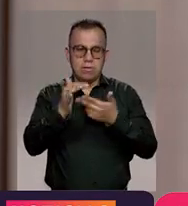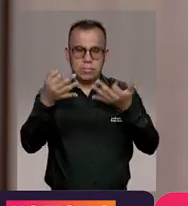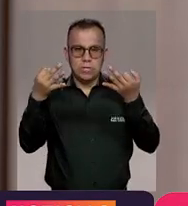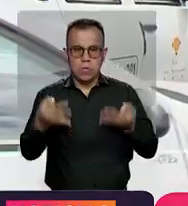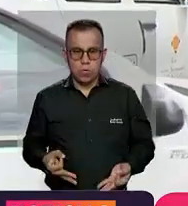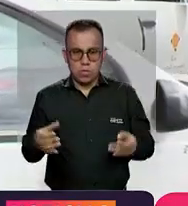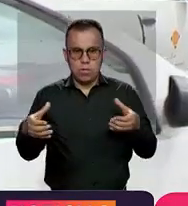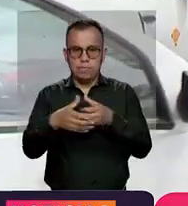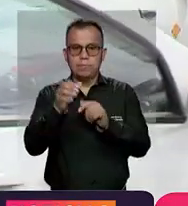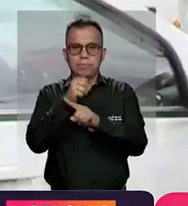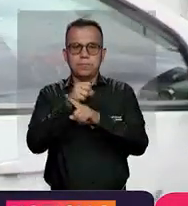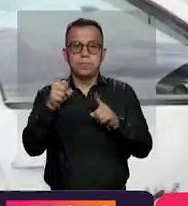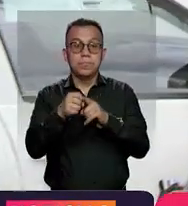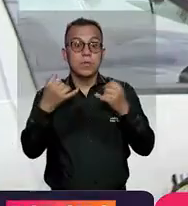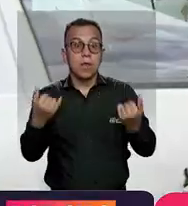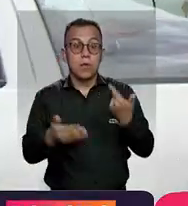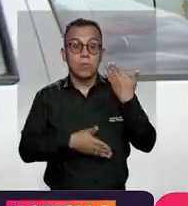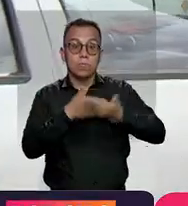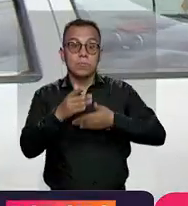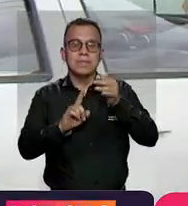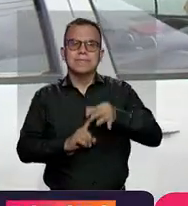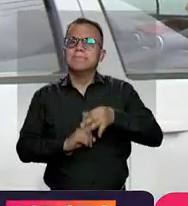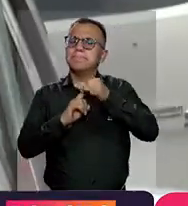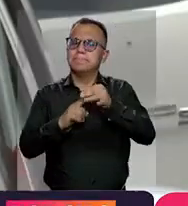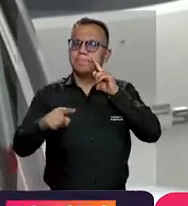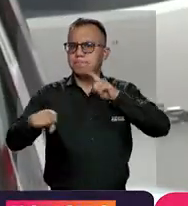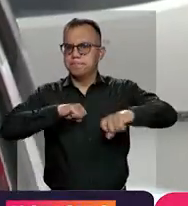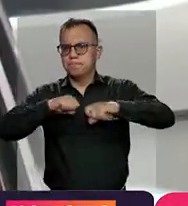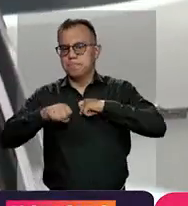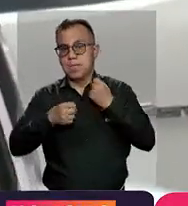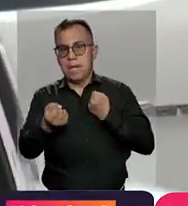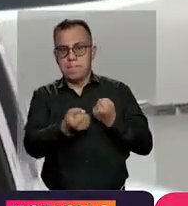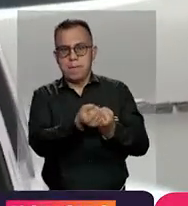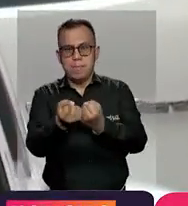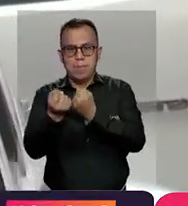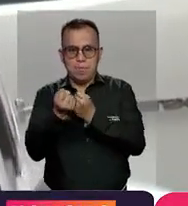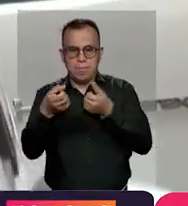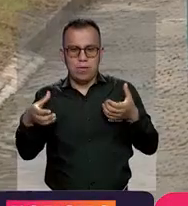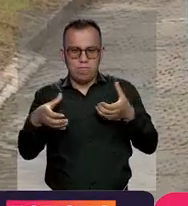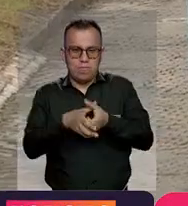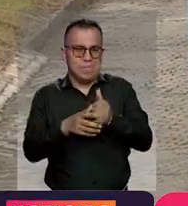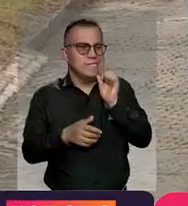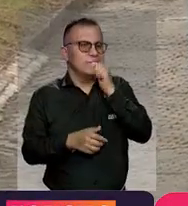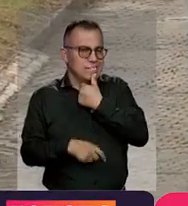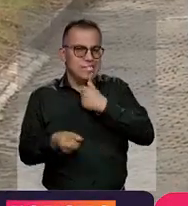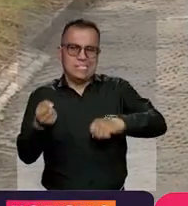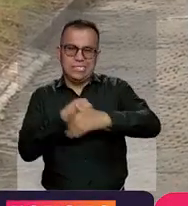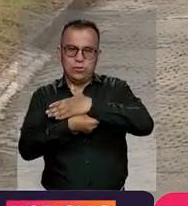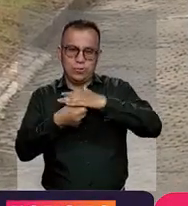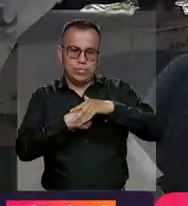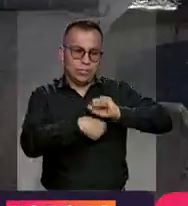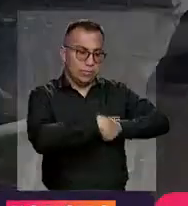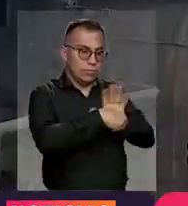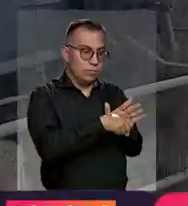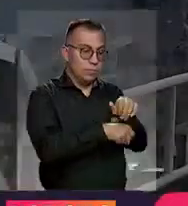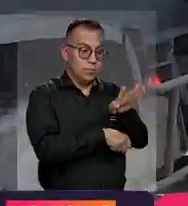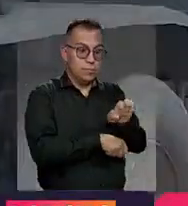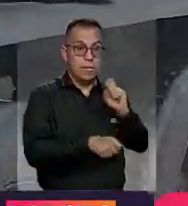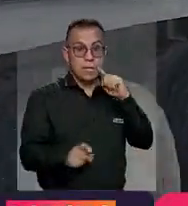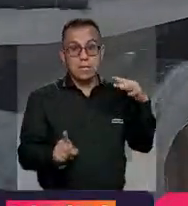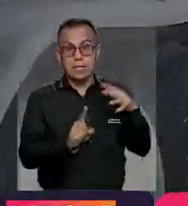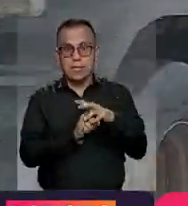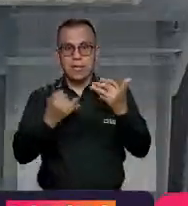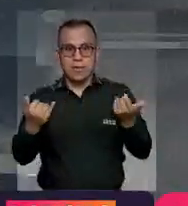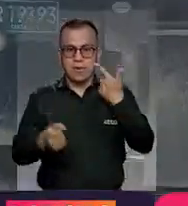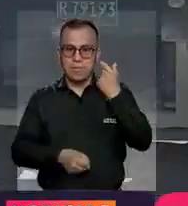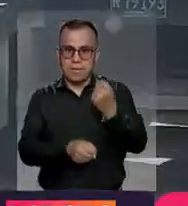seguridad social. Respecto al transporte especial, buscan generar apoyos económicos al gremio que sufre las consecuencias de la pandemia. Asimismo, para